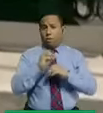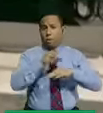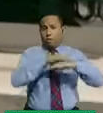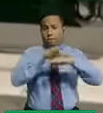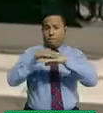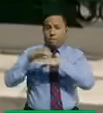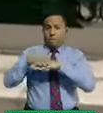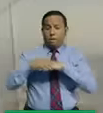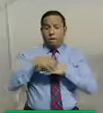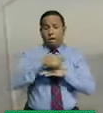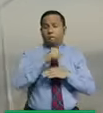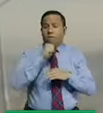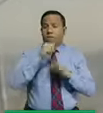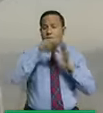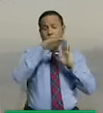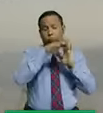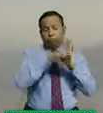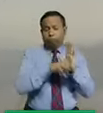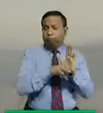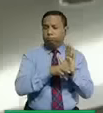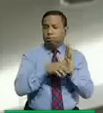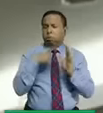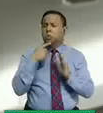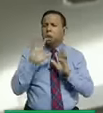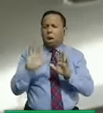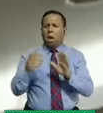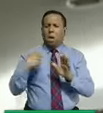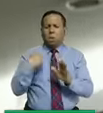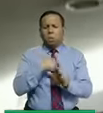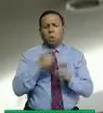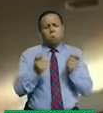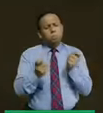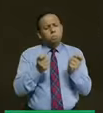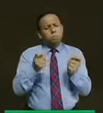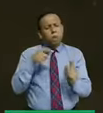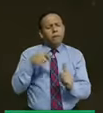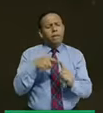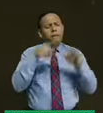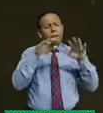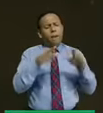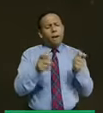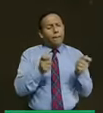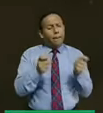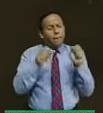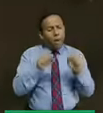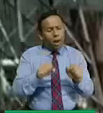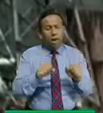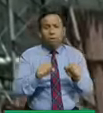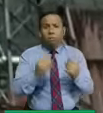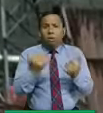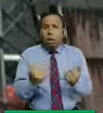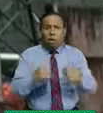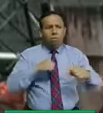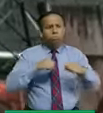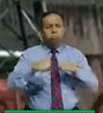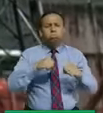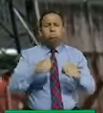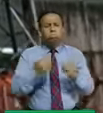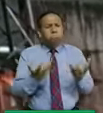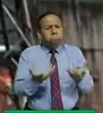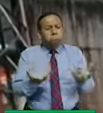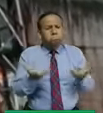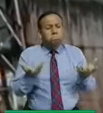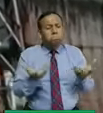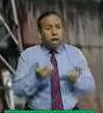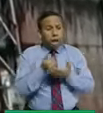déficit, se indicó que se tomarían medidas para sobrellevar la crisis energética. No obstante, las acciones que se habrían llevado a cabo no han sido